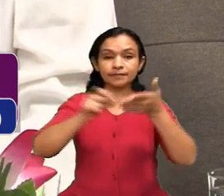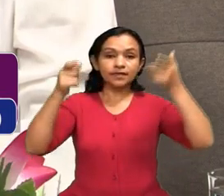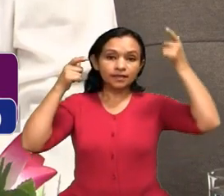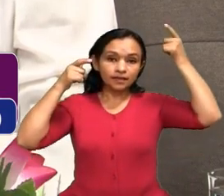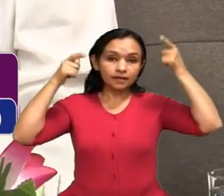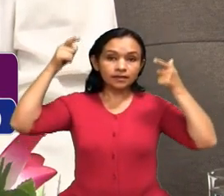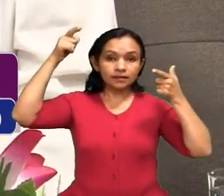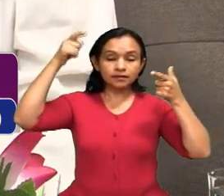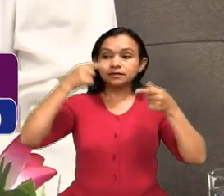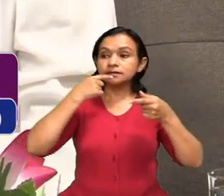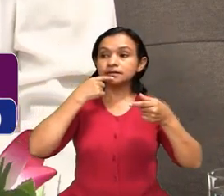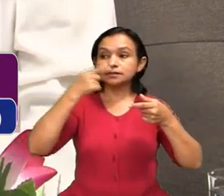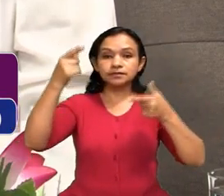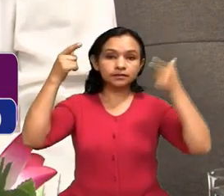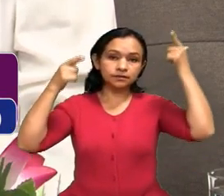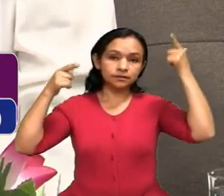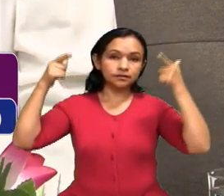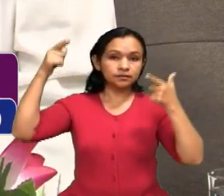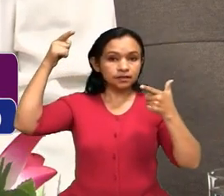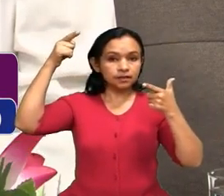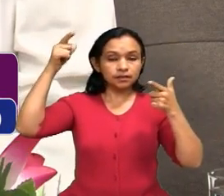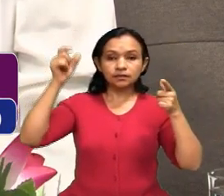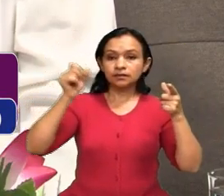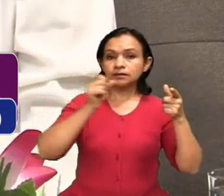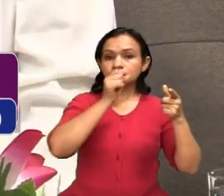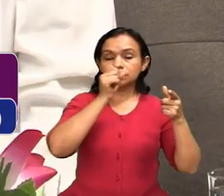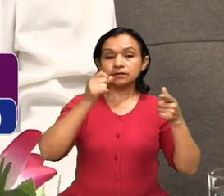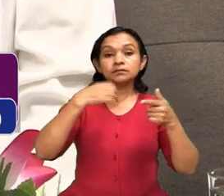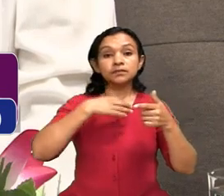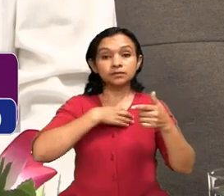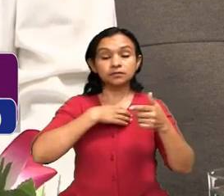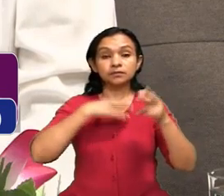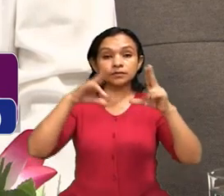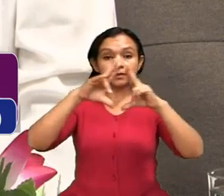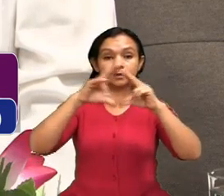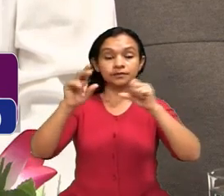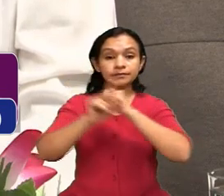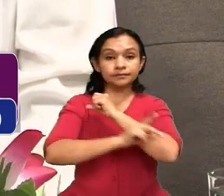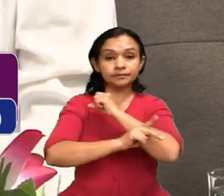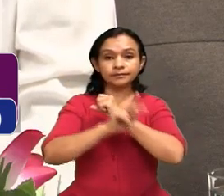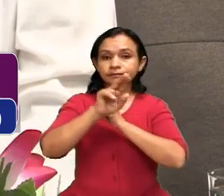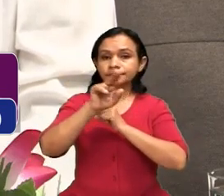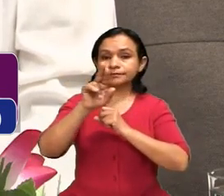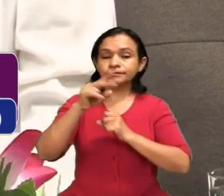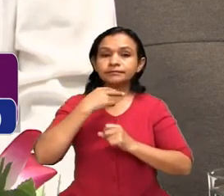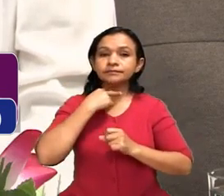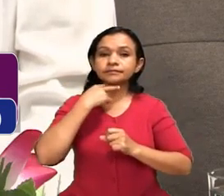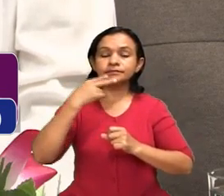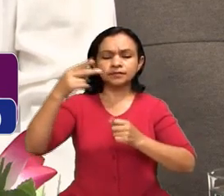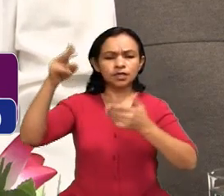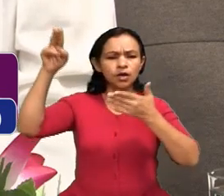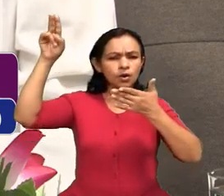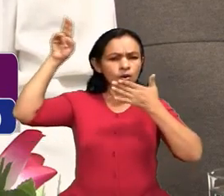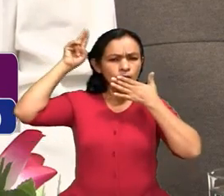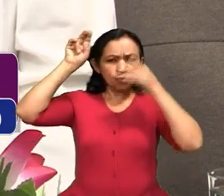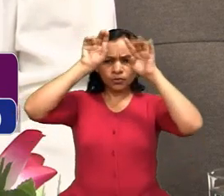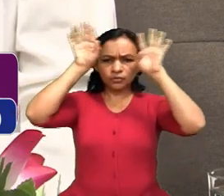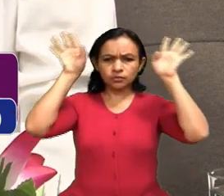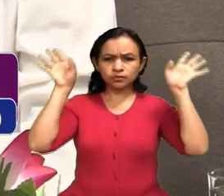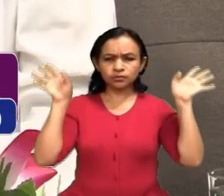y dice: Sandino es la olímpica antorcha de mi patria. La misma voz de Diriangén Altivo,